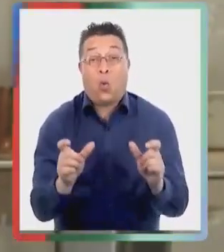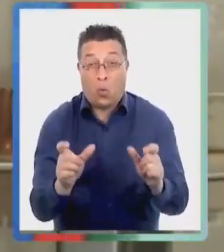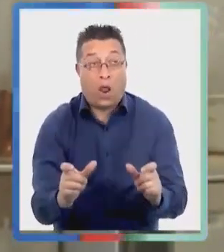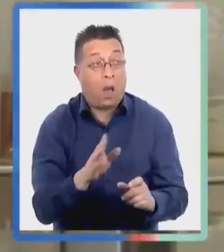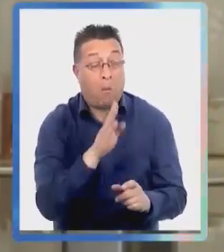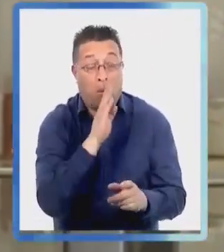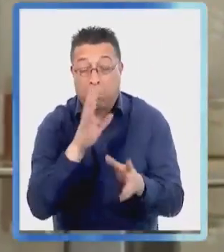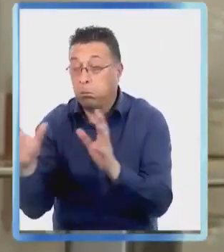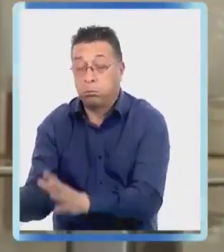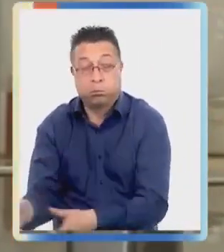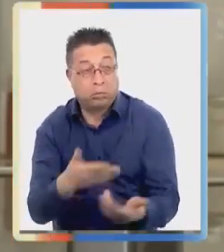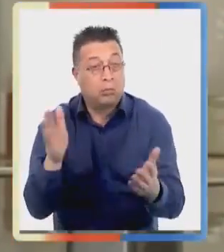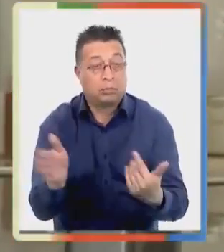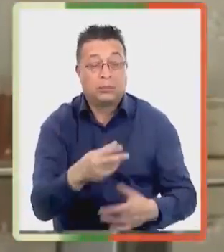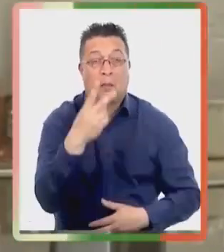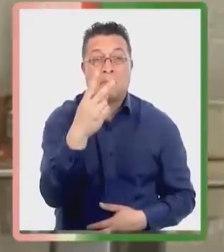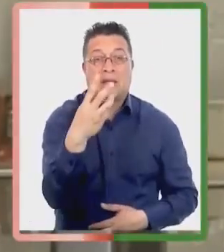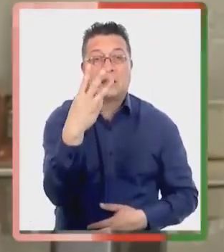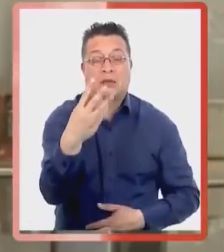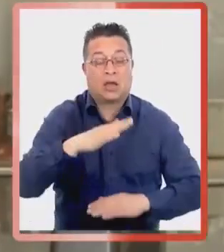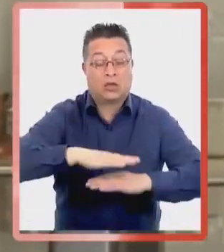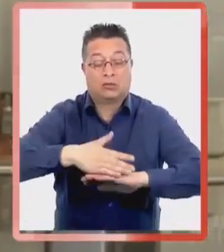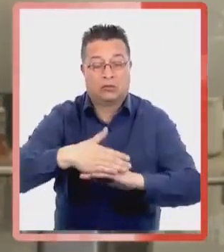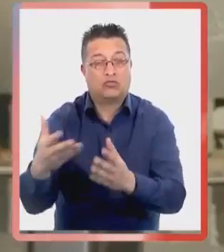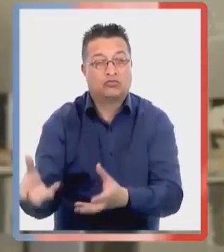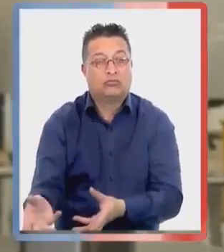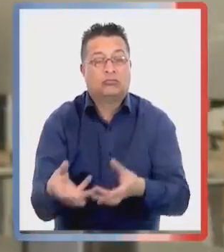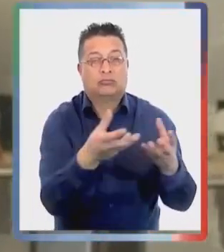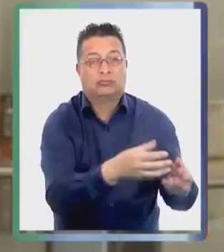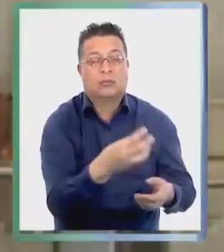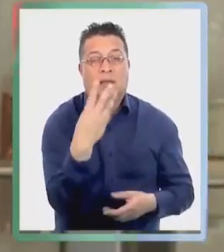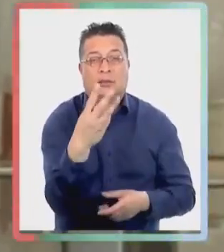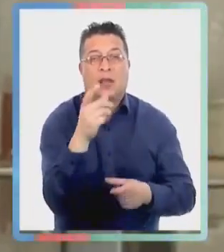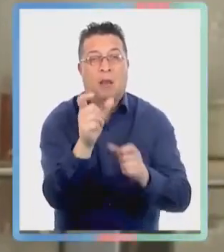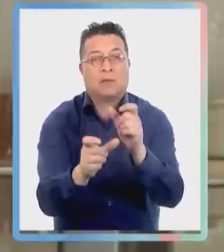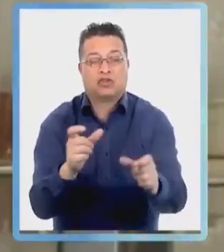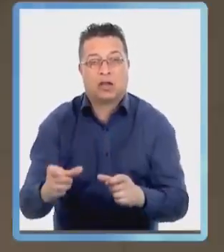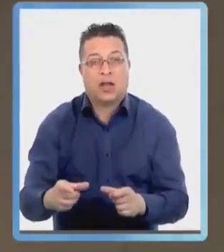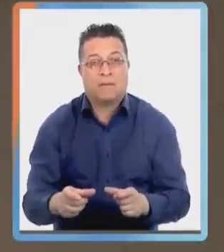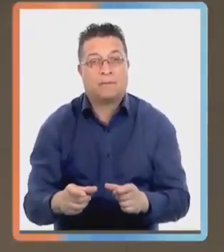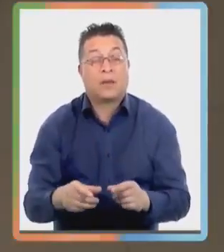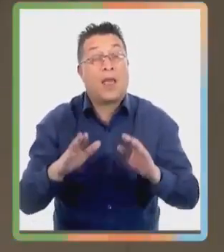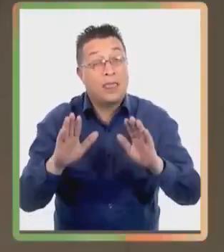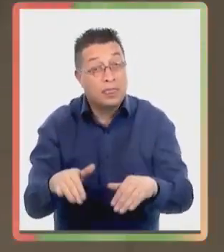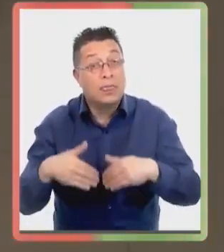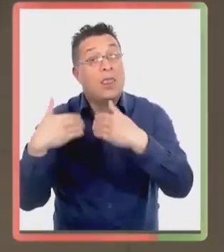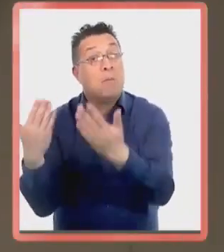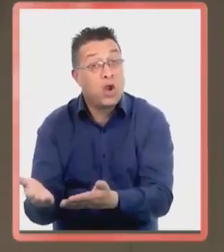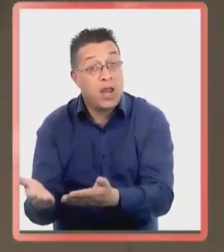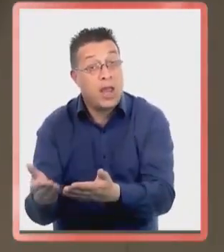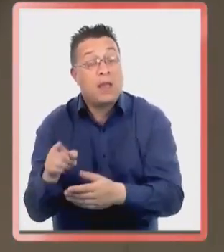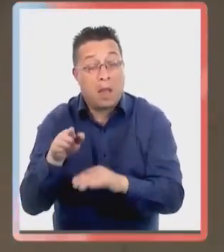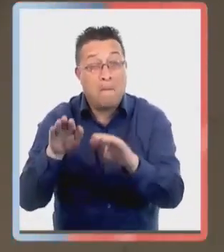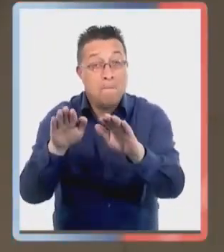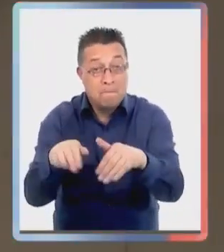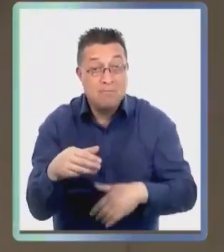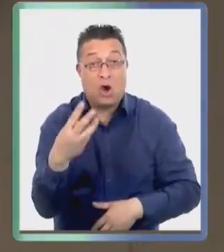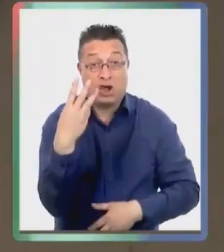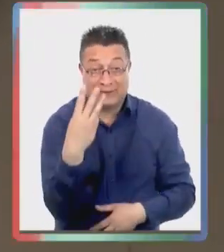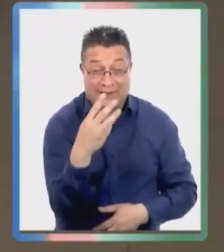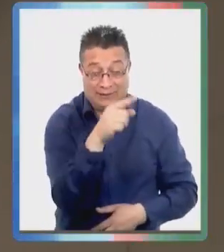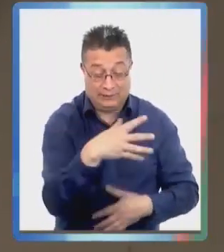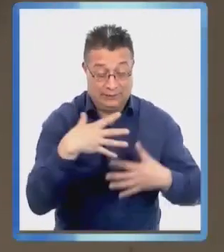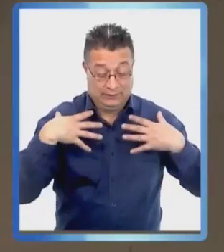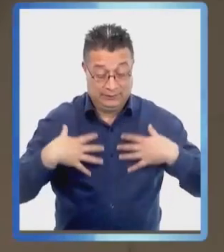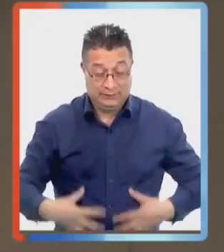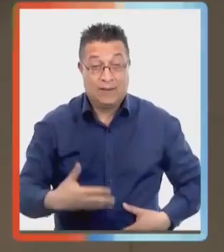total 23 notebooks y se los entregaron a las tres personas. Minutos después, los mismos tres hombres